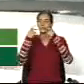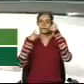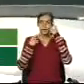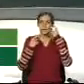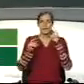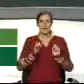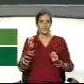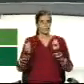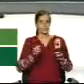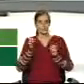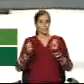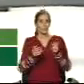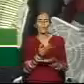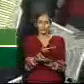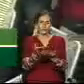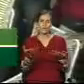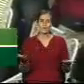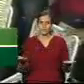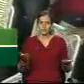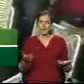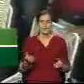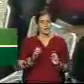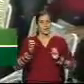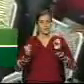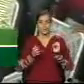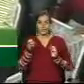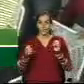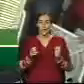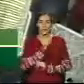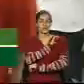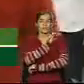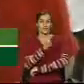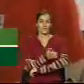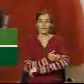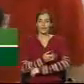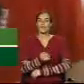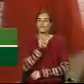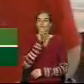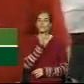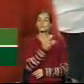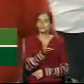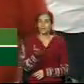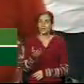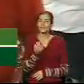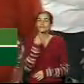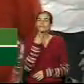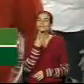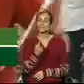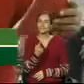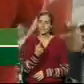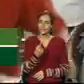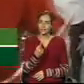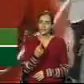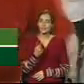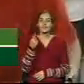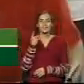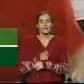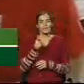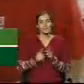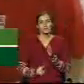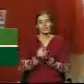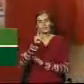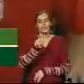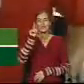está emocionado con ustedes, está emocionado con la energía que le están transmitiendo y les está diciendo, hay que